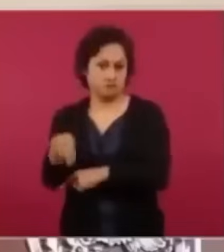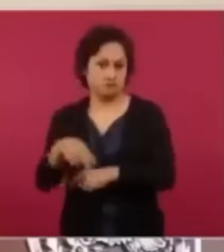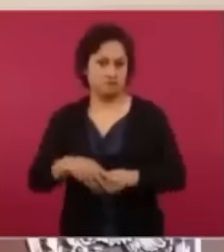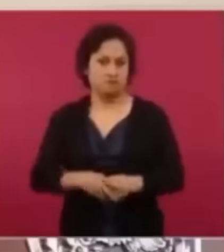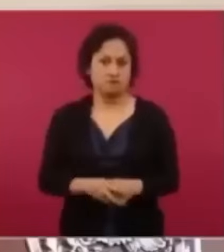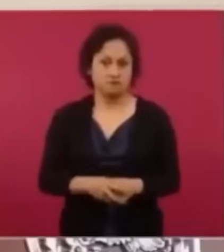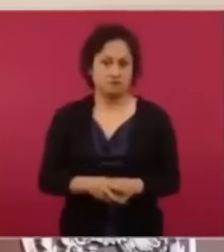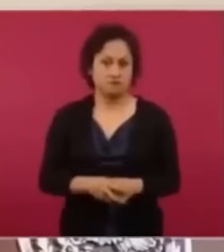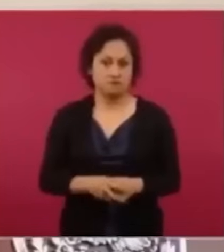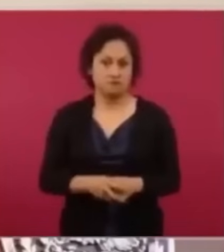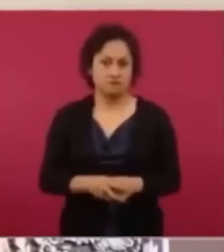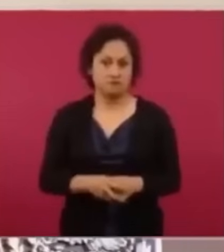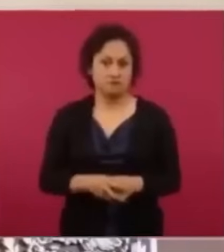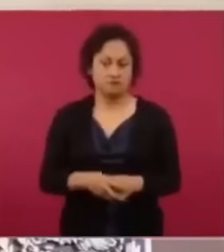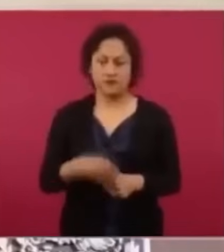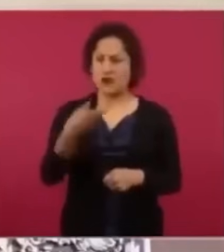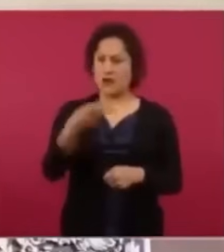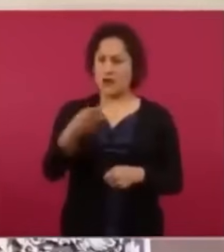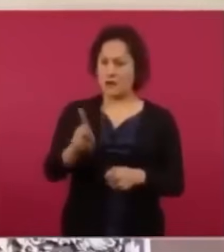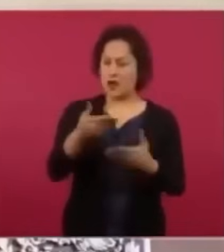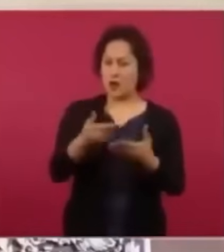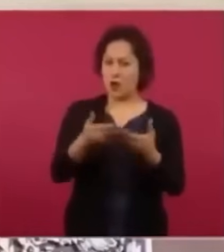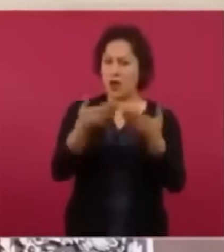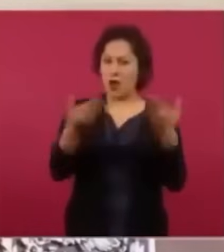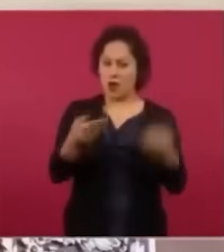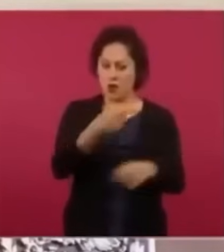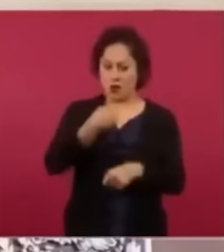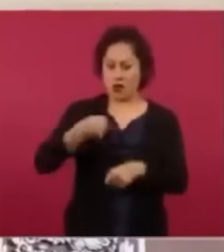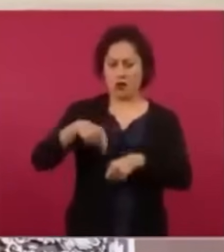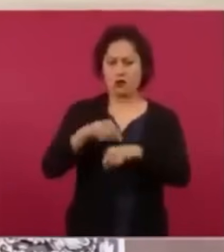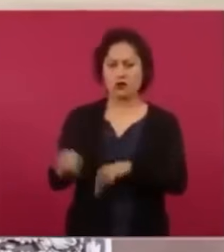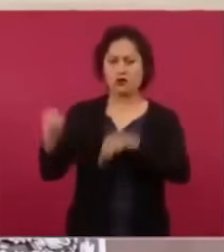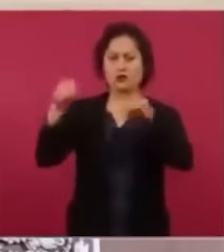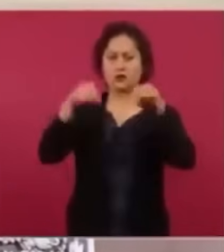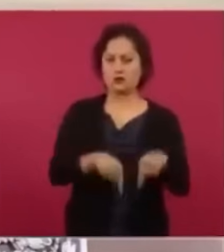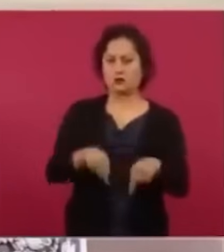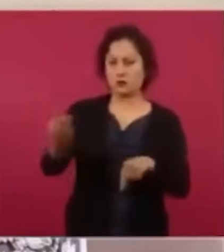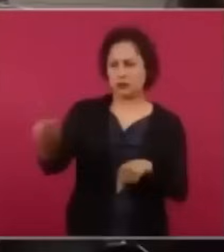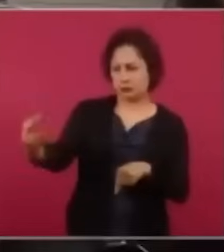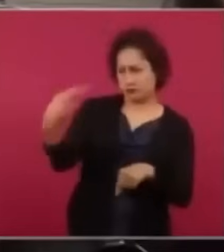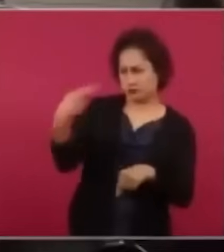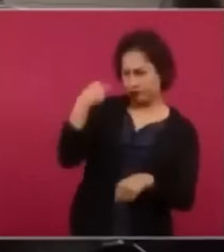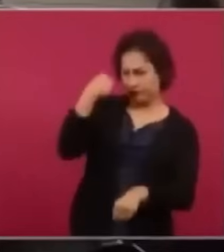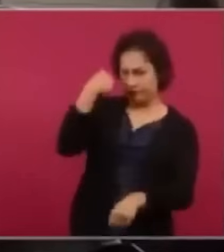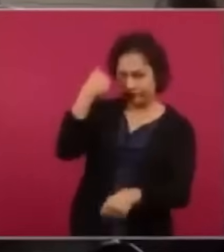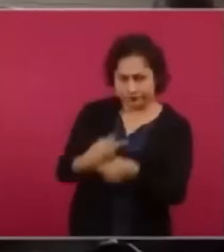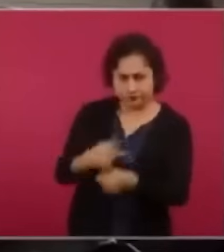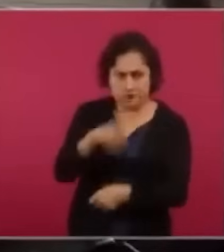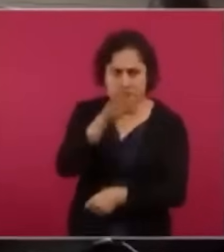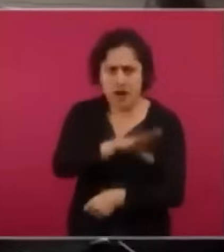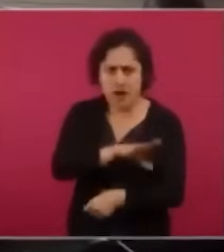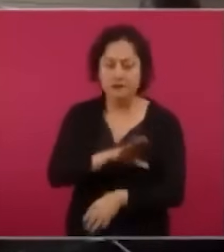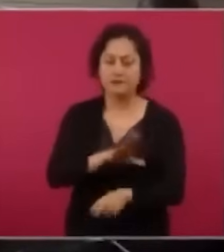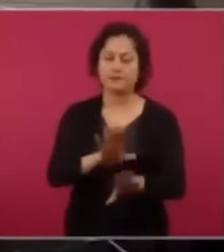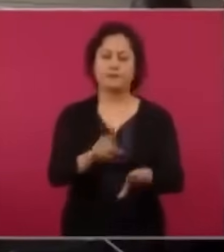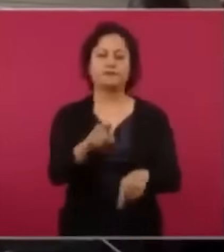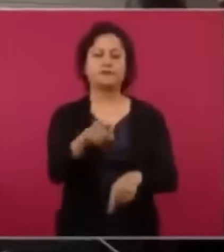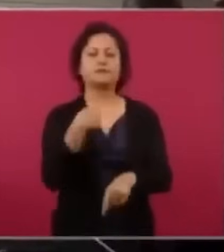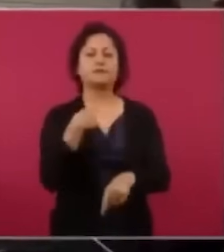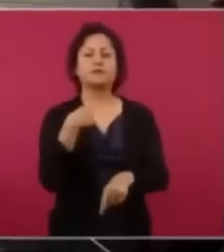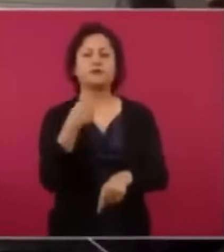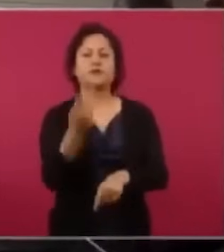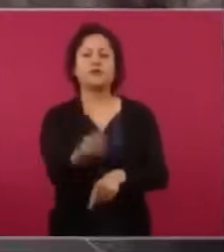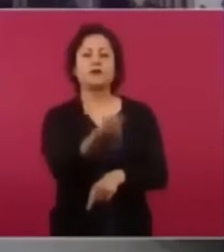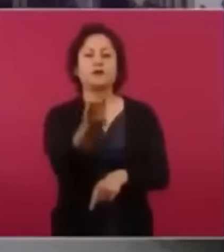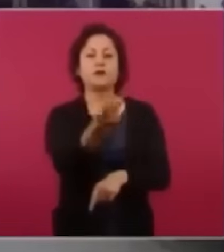Y a nosotros nos ven con malos ojos. ¿Qué crímenes evitaron con este espionaje a